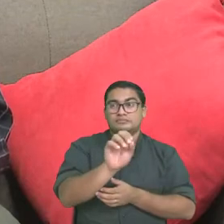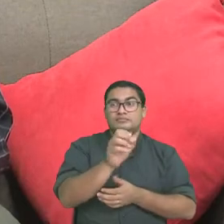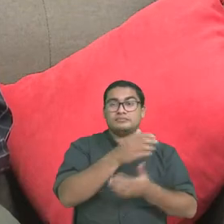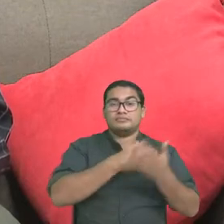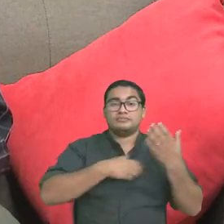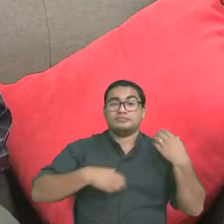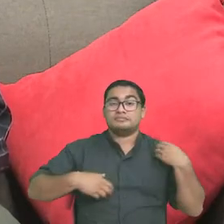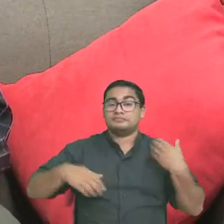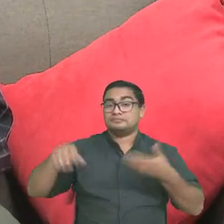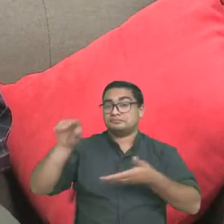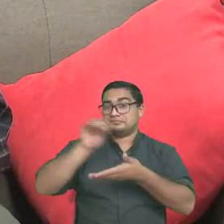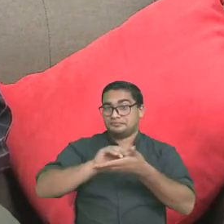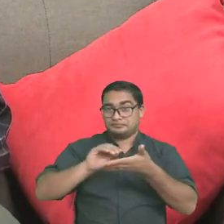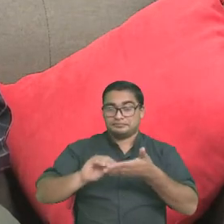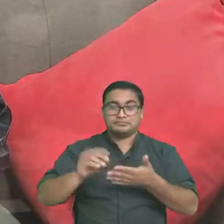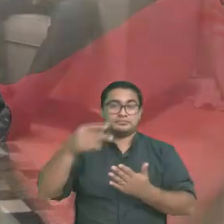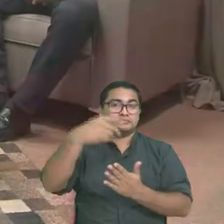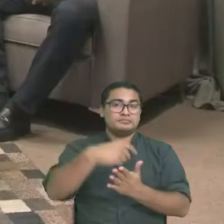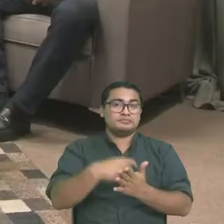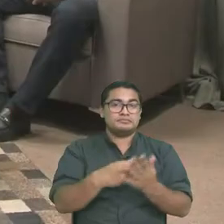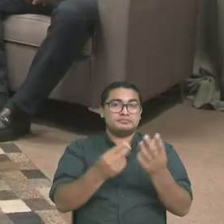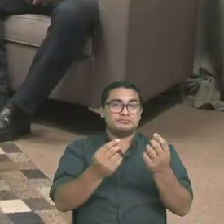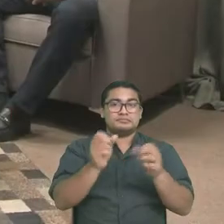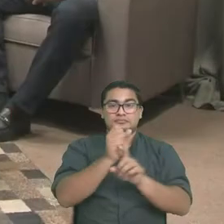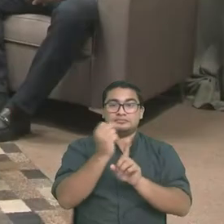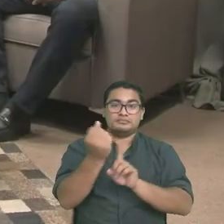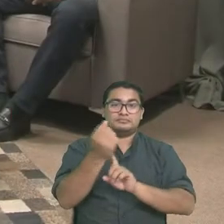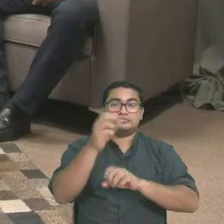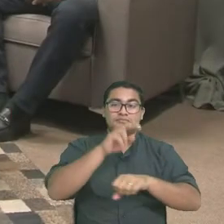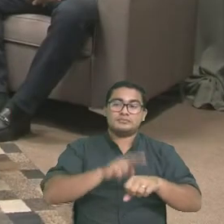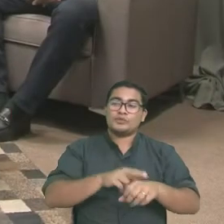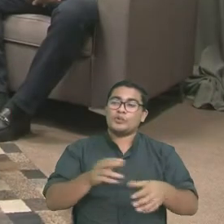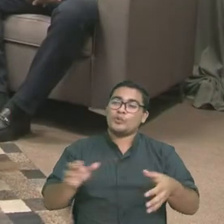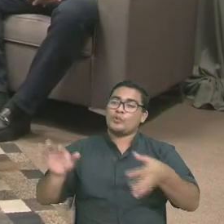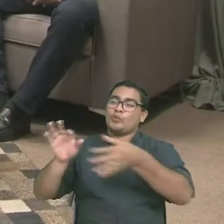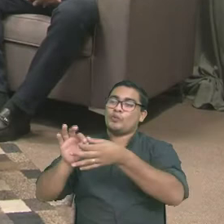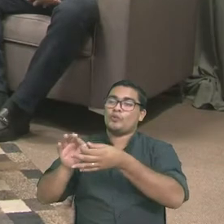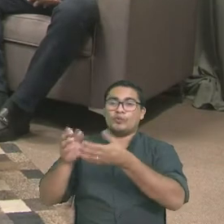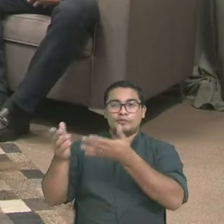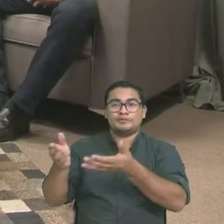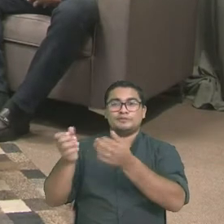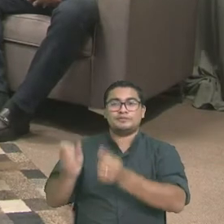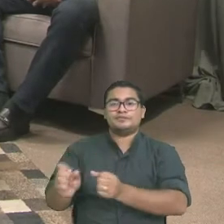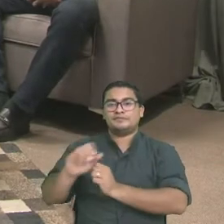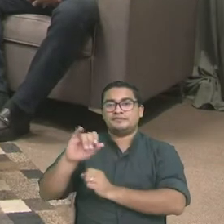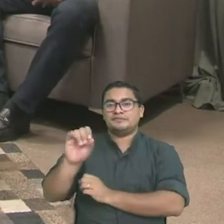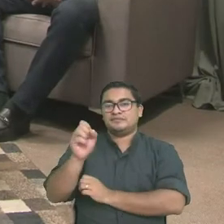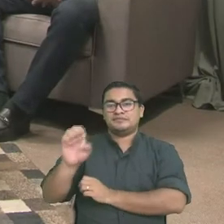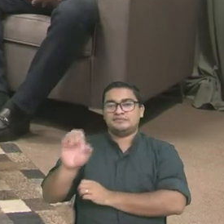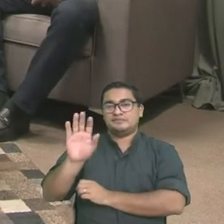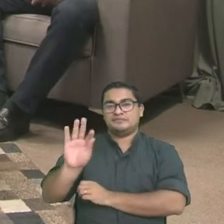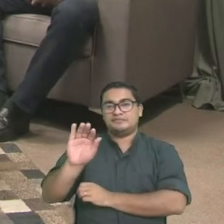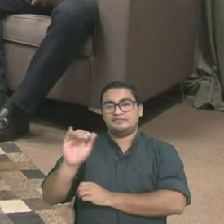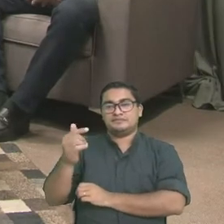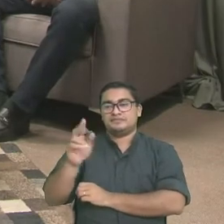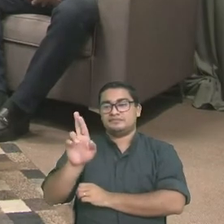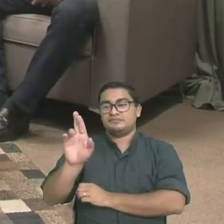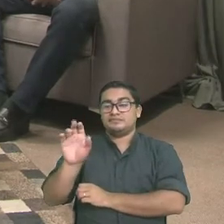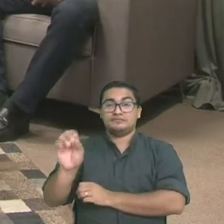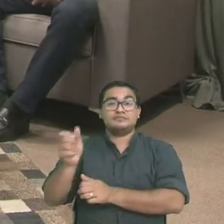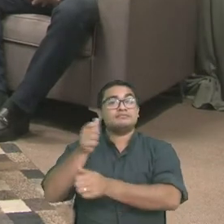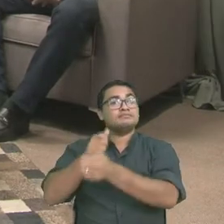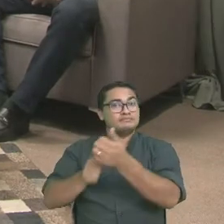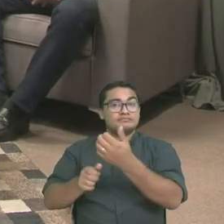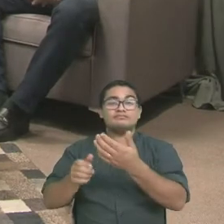de la Comisión de Producción, Economía y Presupuesto de la Asamblea Nacional, y junto a él el compañero José Santos Figueroa Aguilar, también vicepresidente